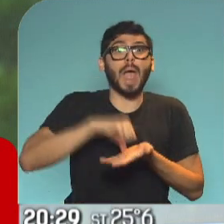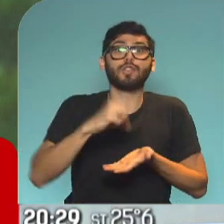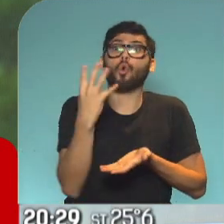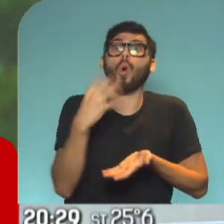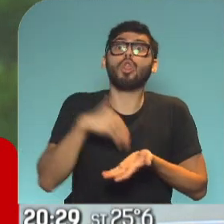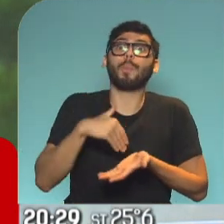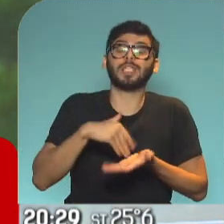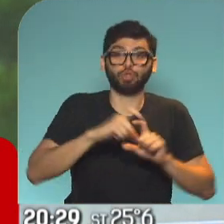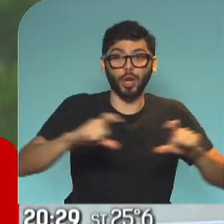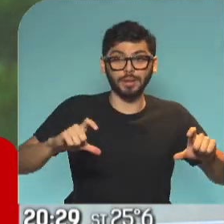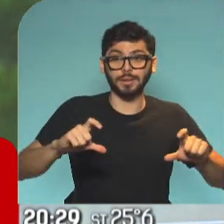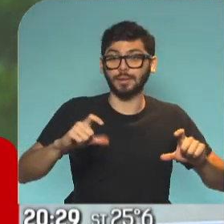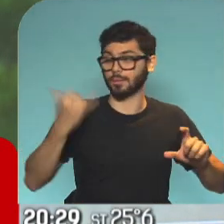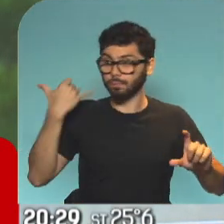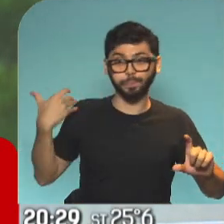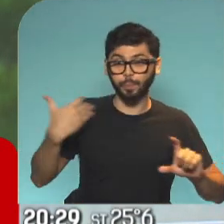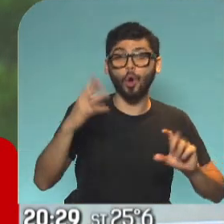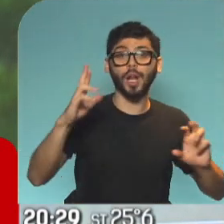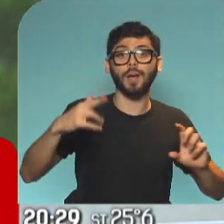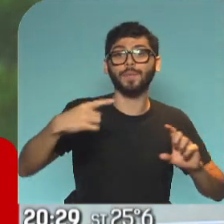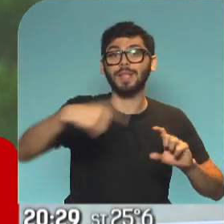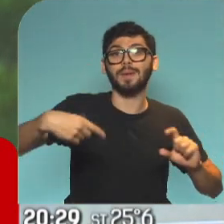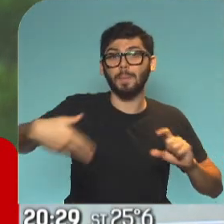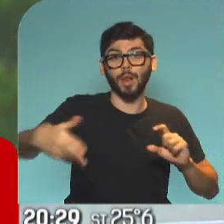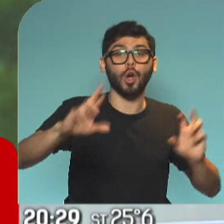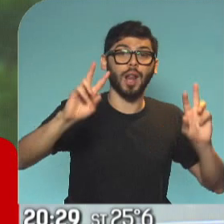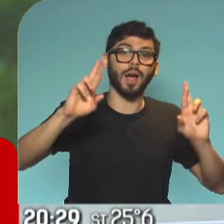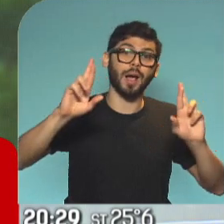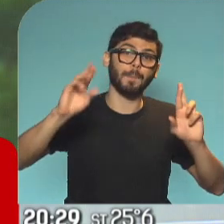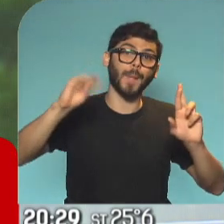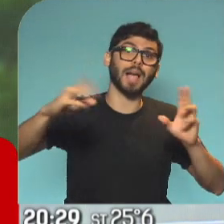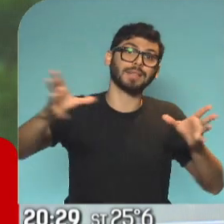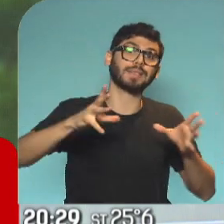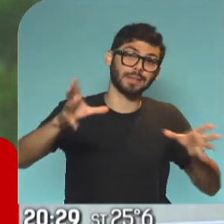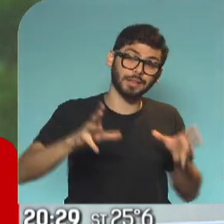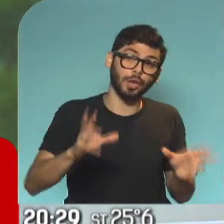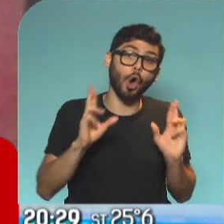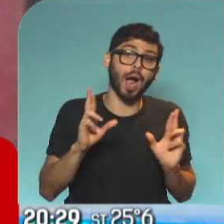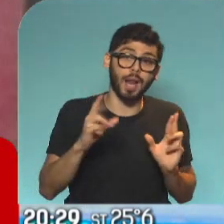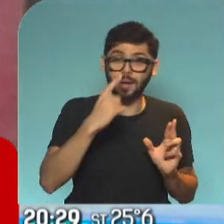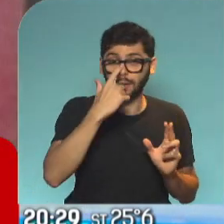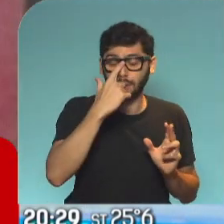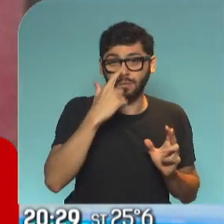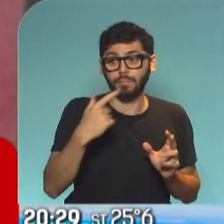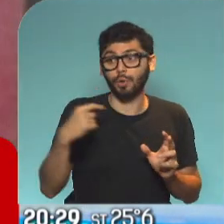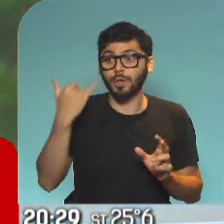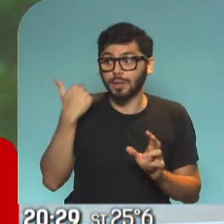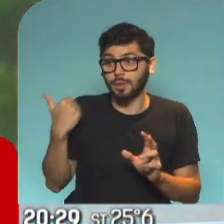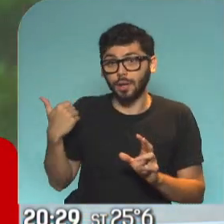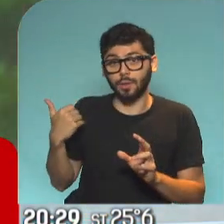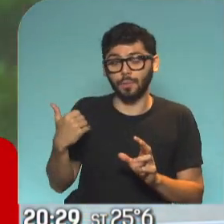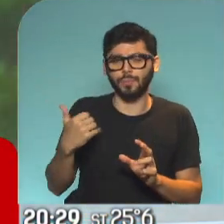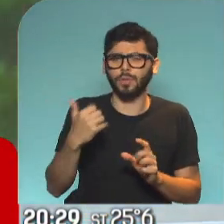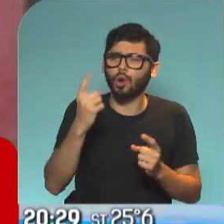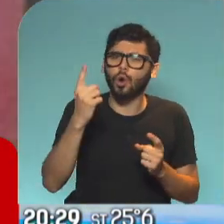Ojalá que en las próximas semanas haya un ritmo más alto del que tuvimos en las primeras semanas. Ya es un número importante de Otro